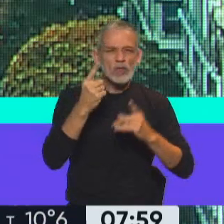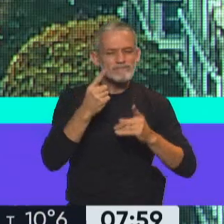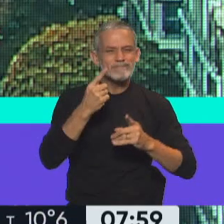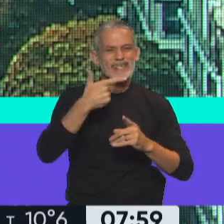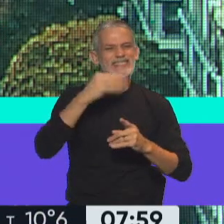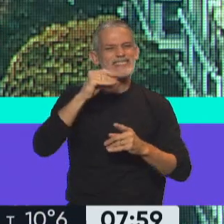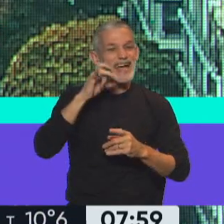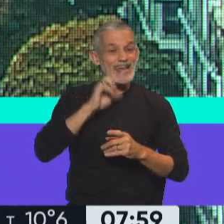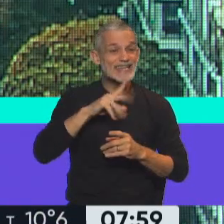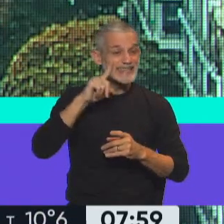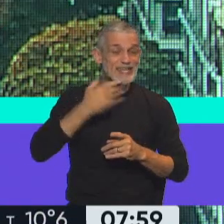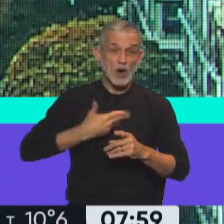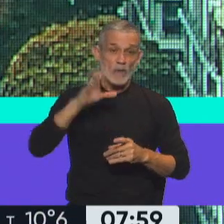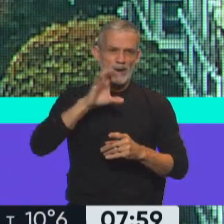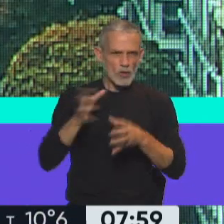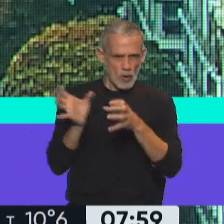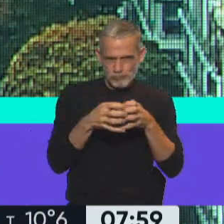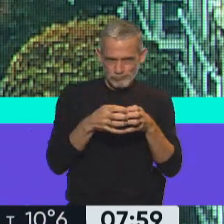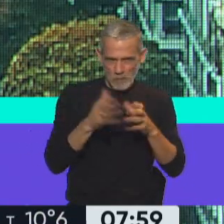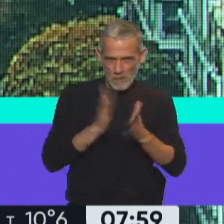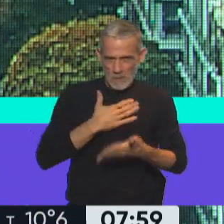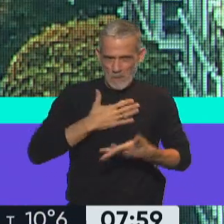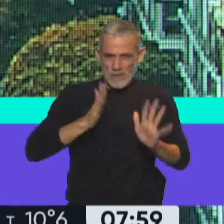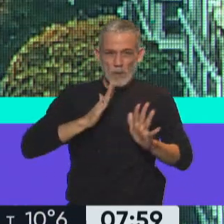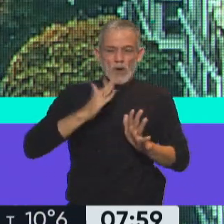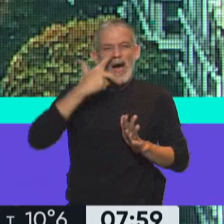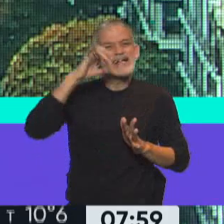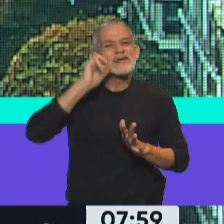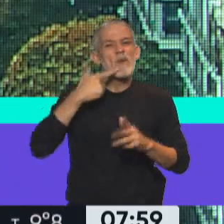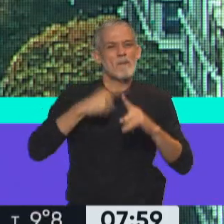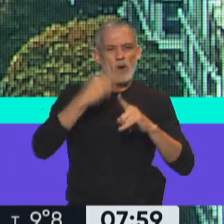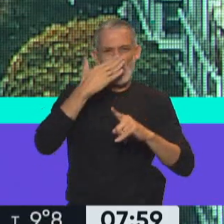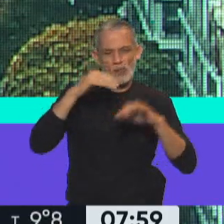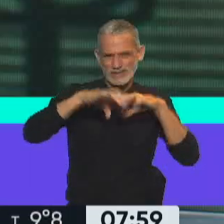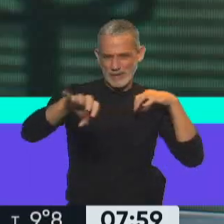schiaretti el gobernador tiene su propia agrupación hacemos por córdoba que va separada del frente de todos gracias pero tiempo